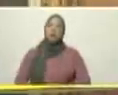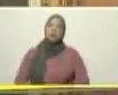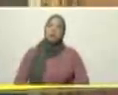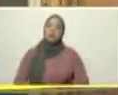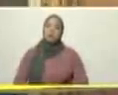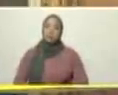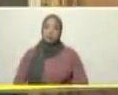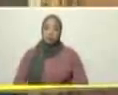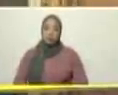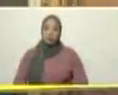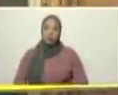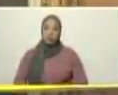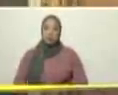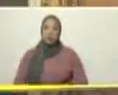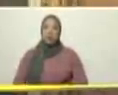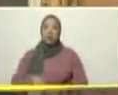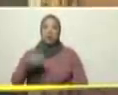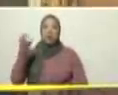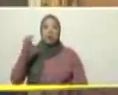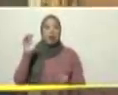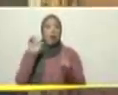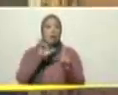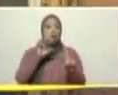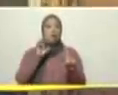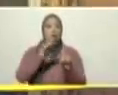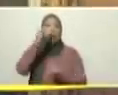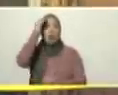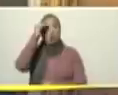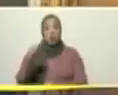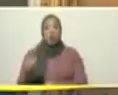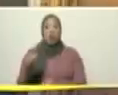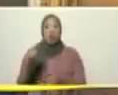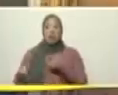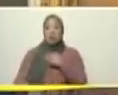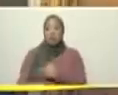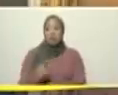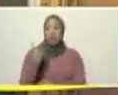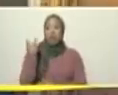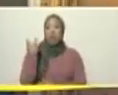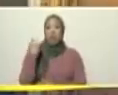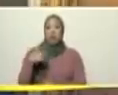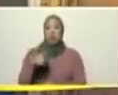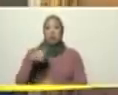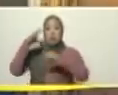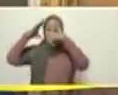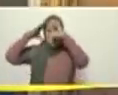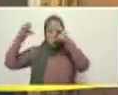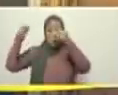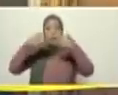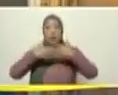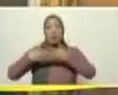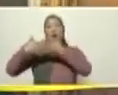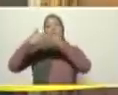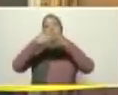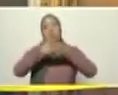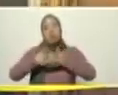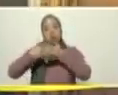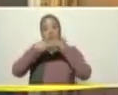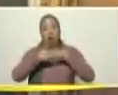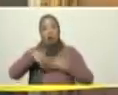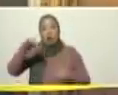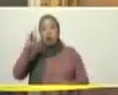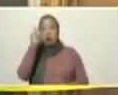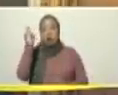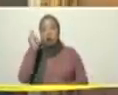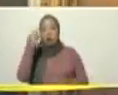un golpe de Estado militar tradicional dirigido desde la Embajada de los Estados Unidos en La Paz